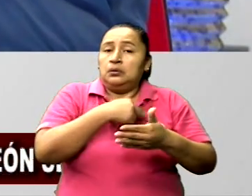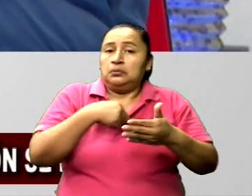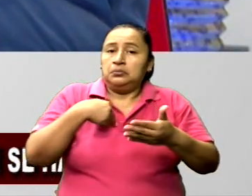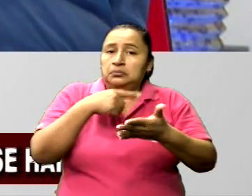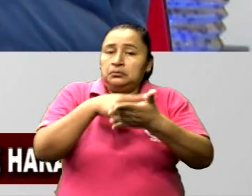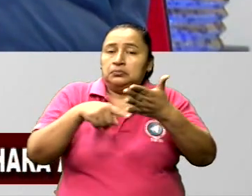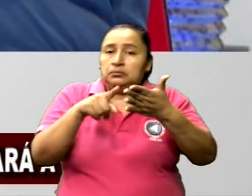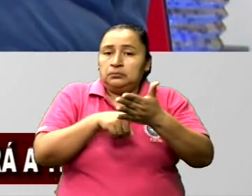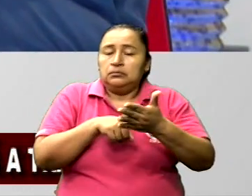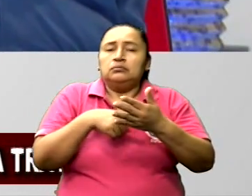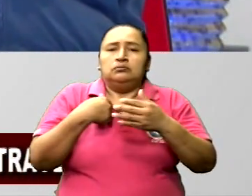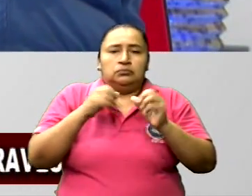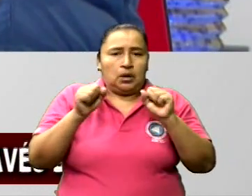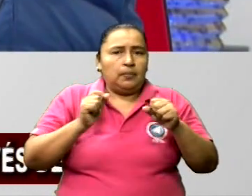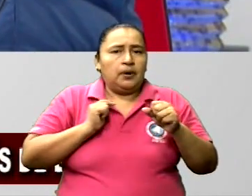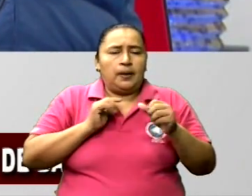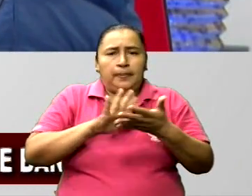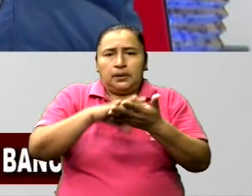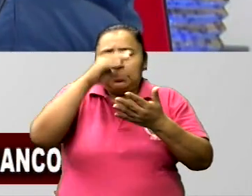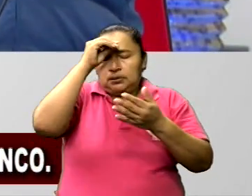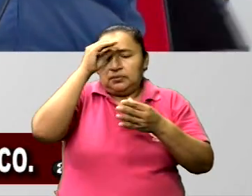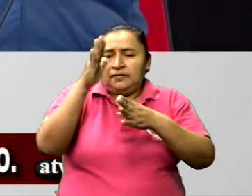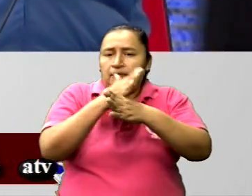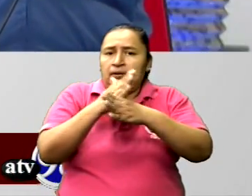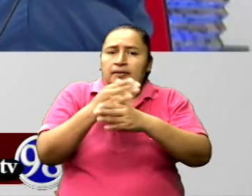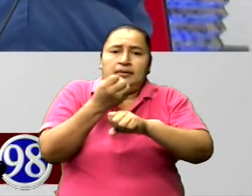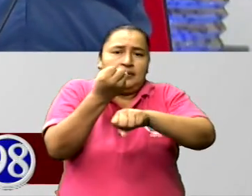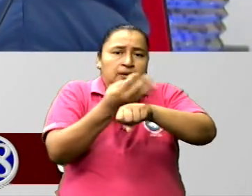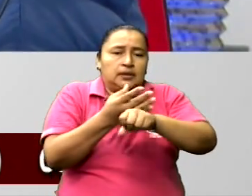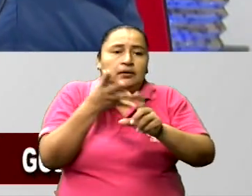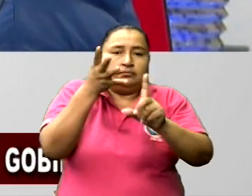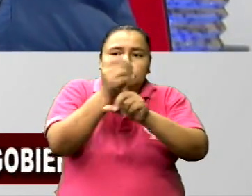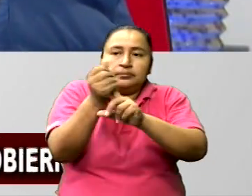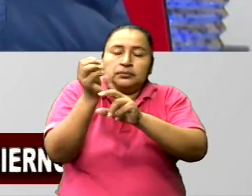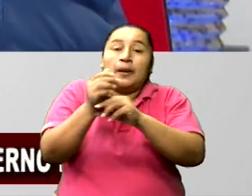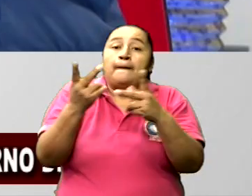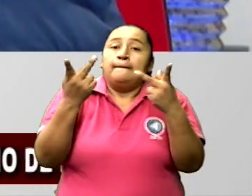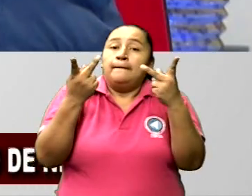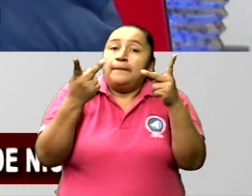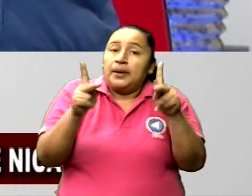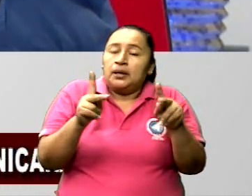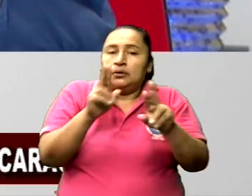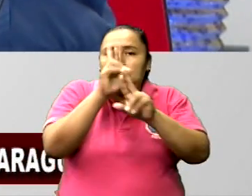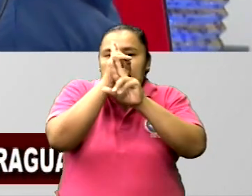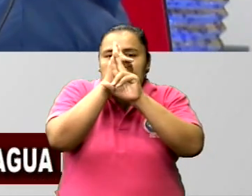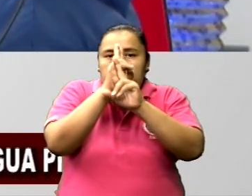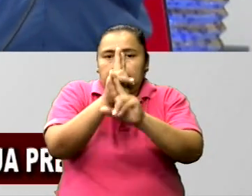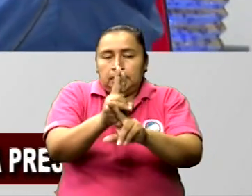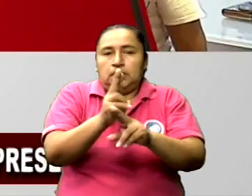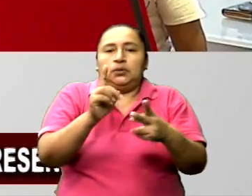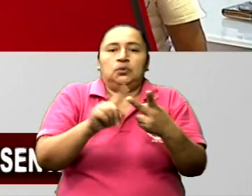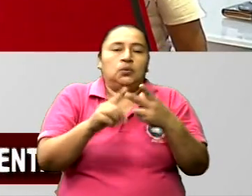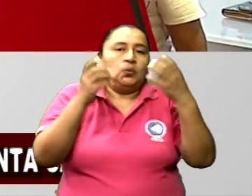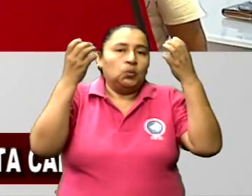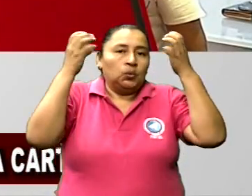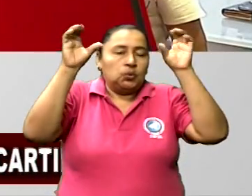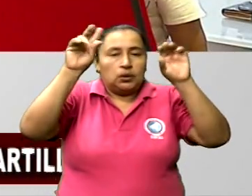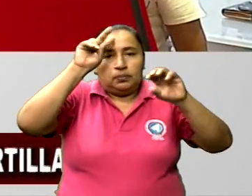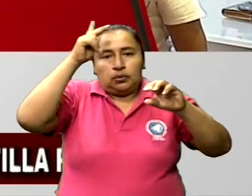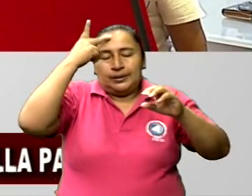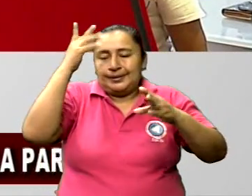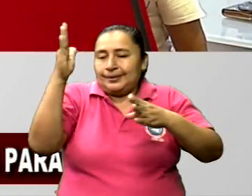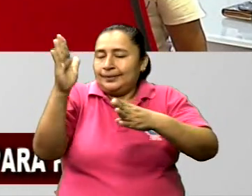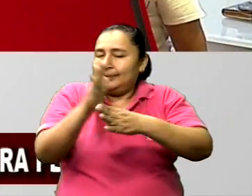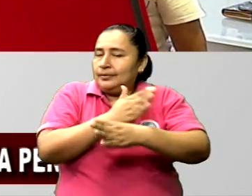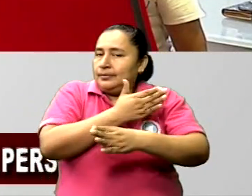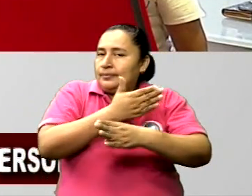a contender, a competir por las distintas alcaldías, pero hacerlo con respeto, con una cultura política